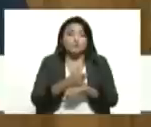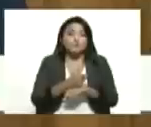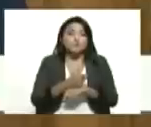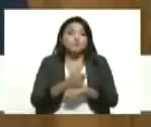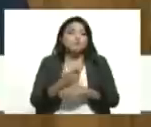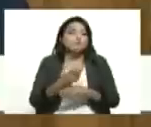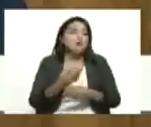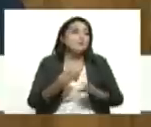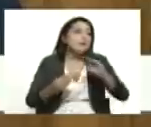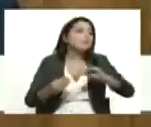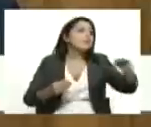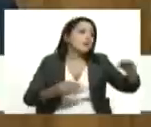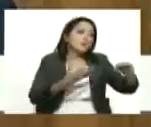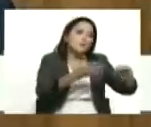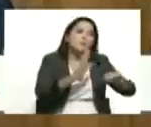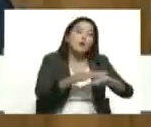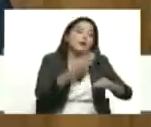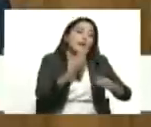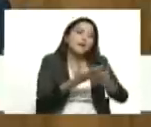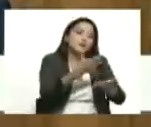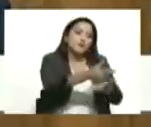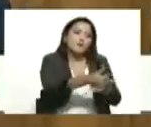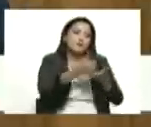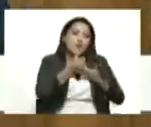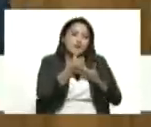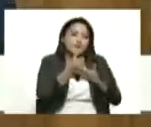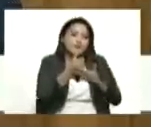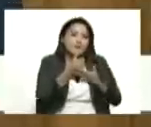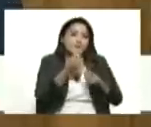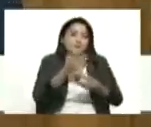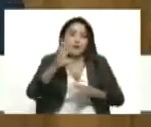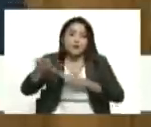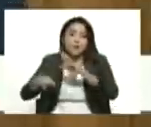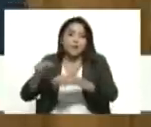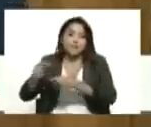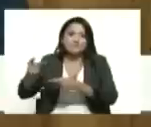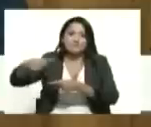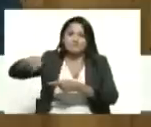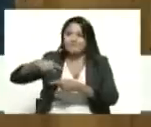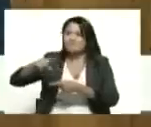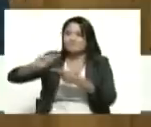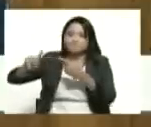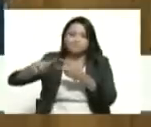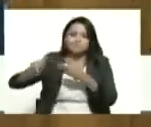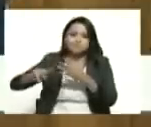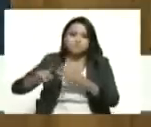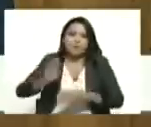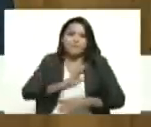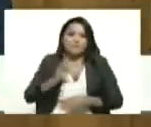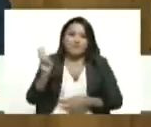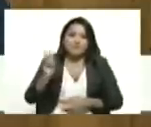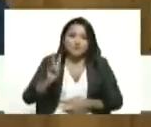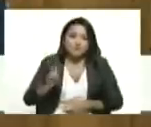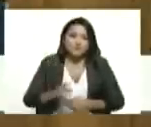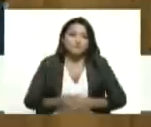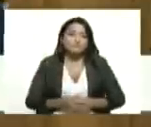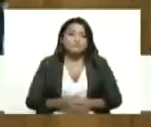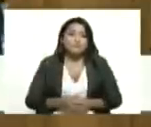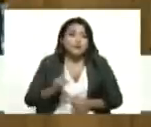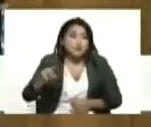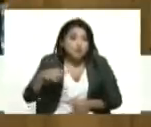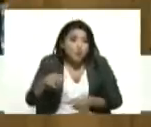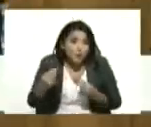permitido al Estado recuperar recursos que eran de todos los venezolanos. Válido, ¿verdad?